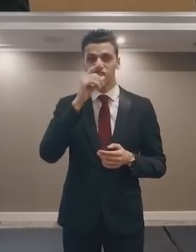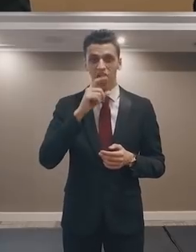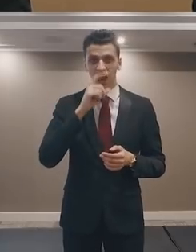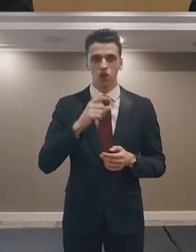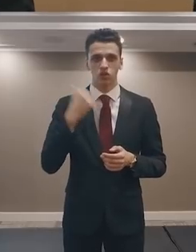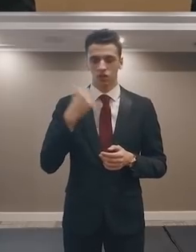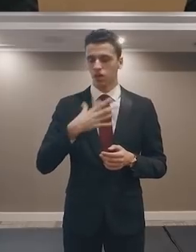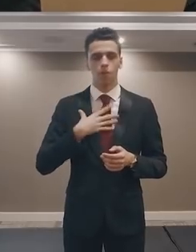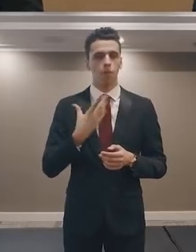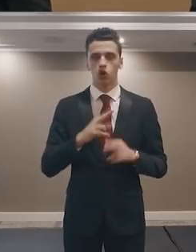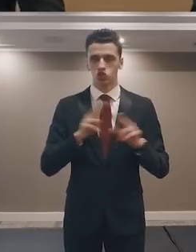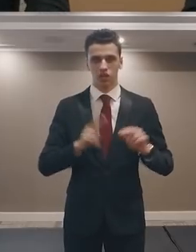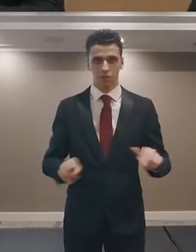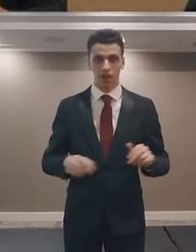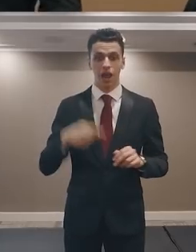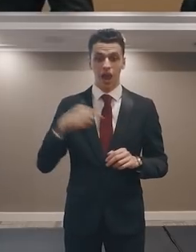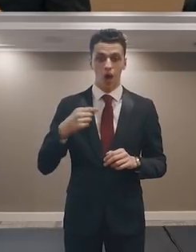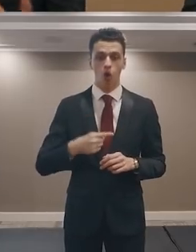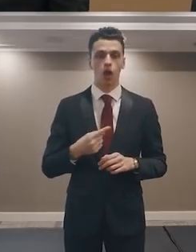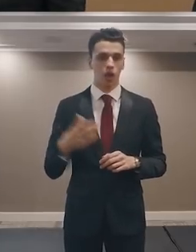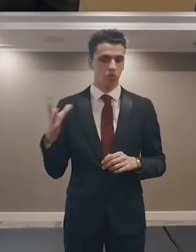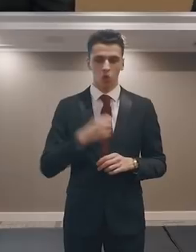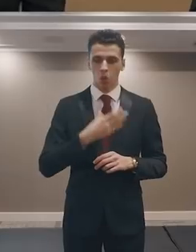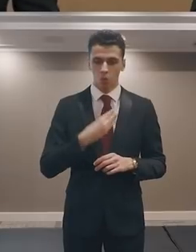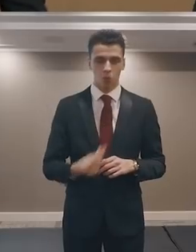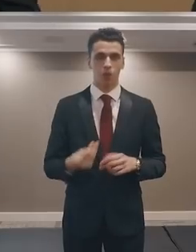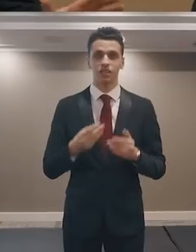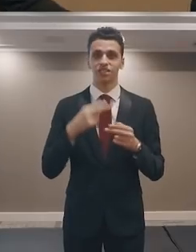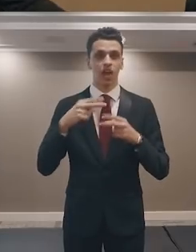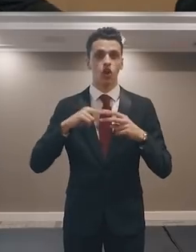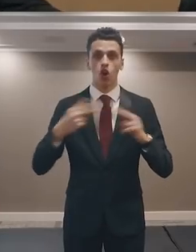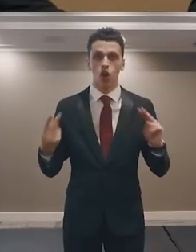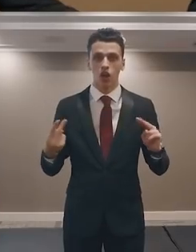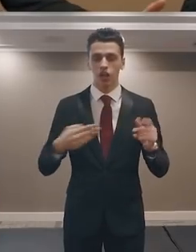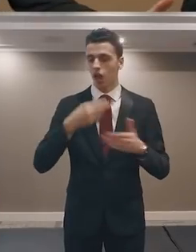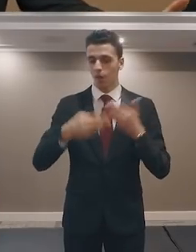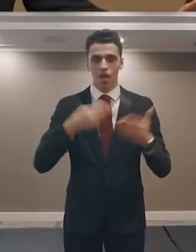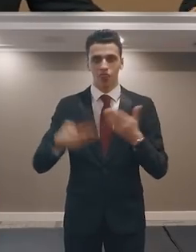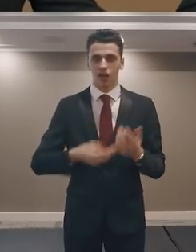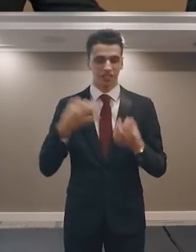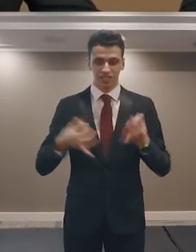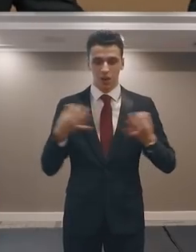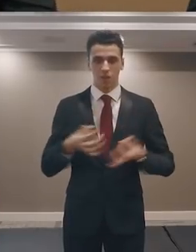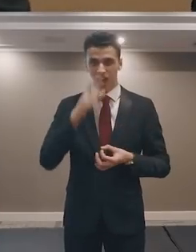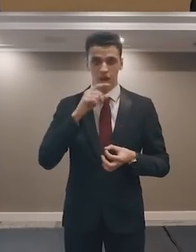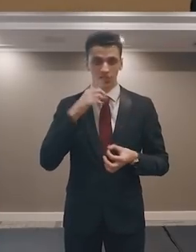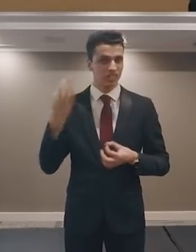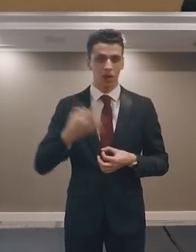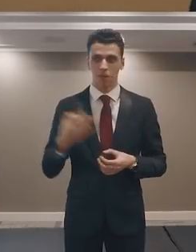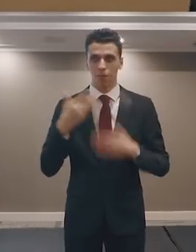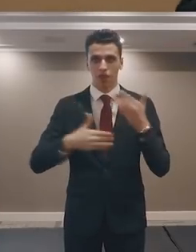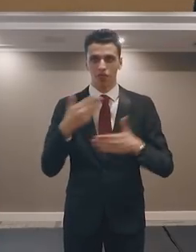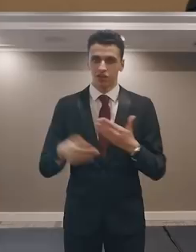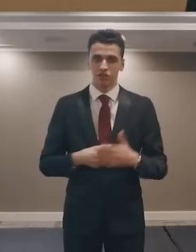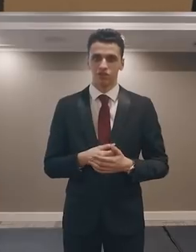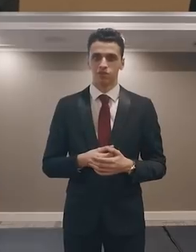diez años era normal hoy hay gente que aún no lo entenderá o le costará entenderlo pero esta es la realidad nos guste o no la tecnología avanza nos guste o no la tecnología hace a la